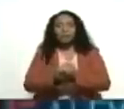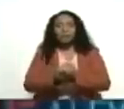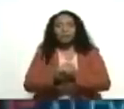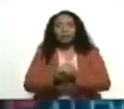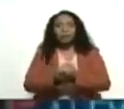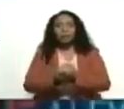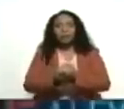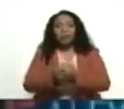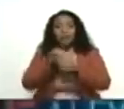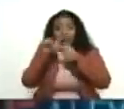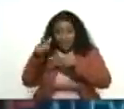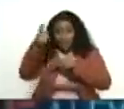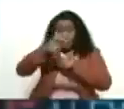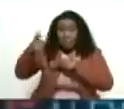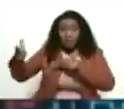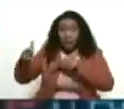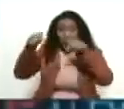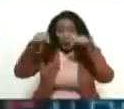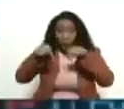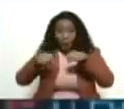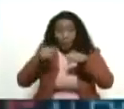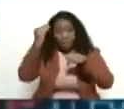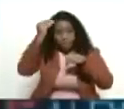Si esas hienas tuvieran un atisbo de humanidad,